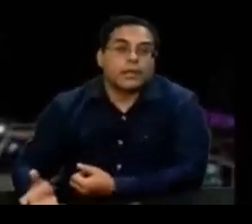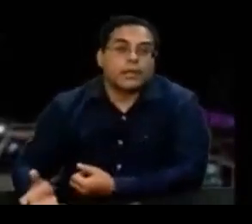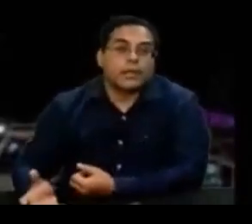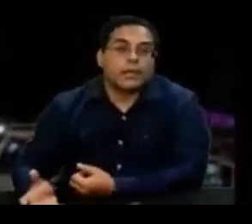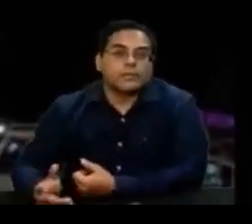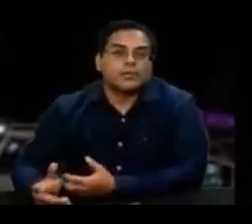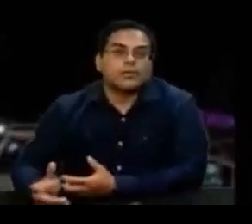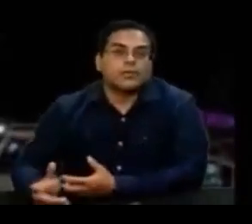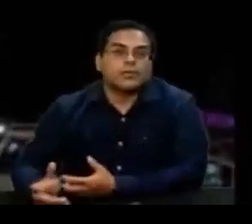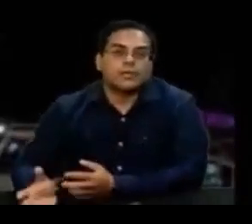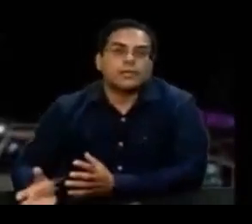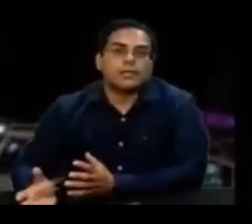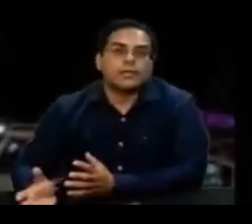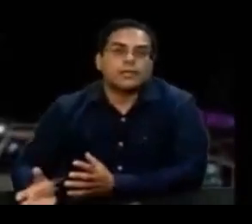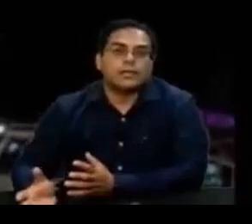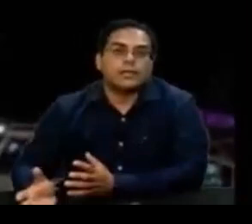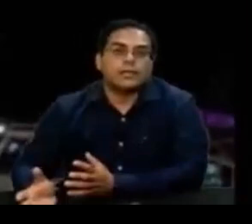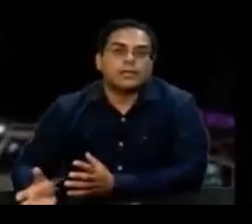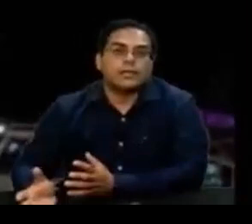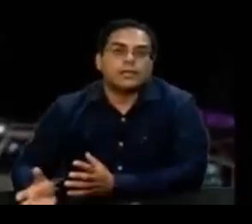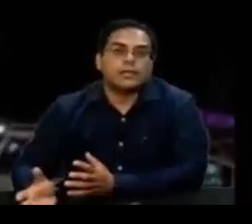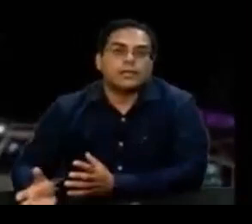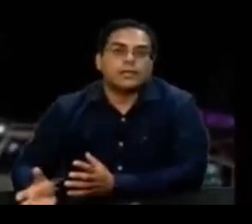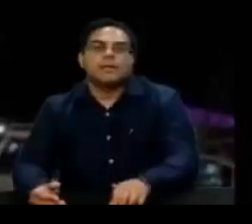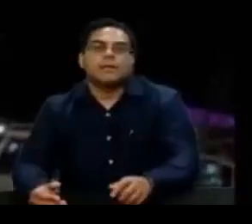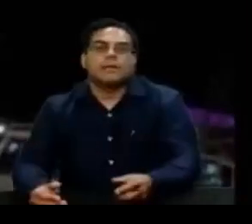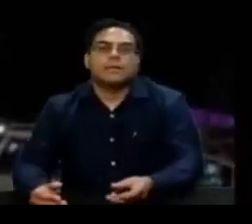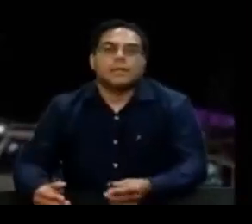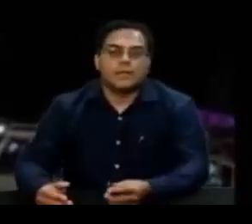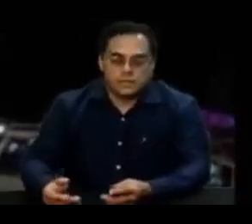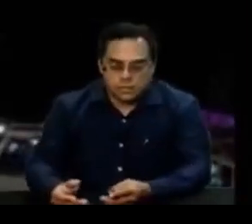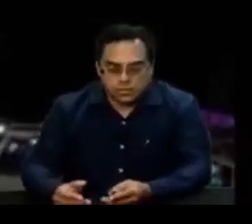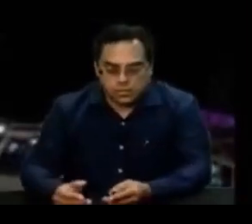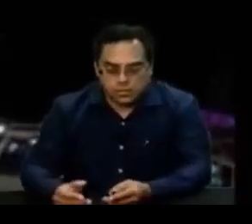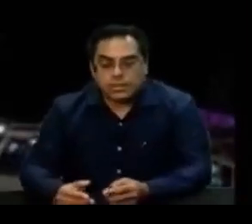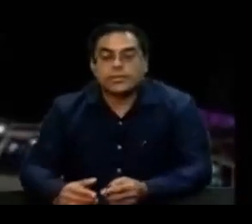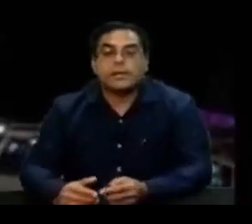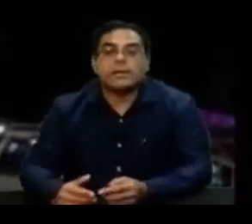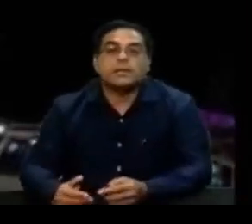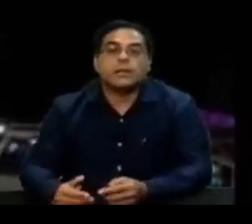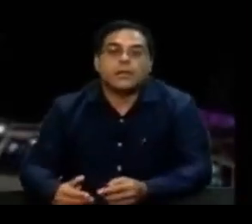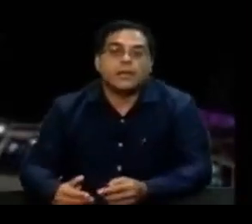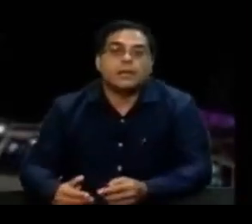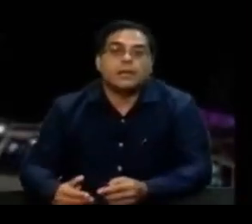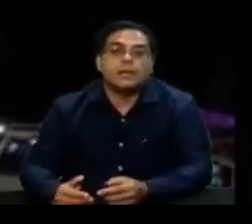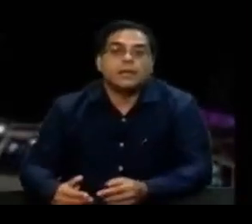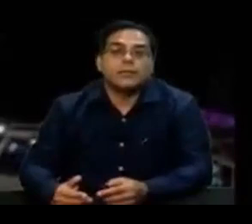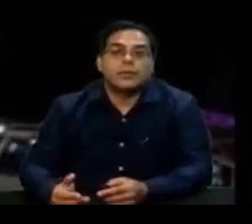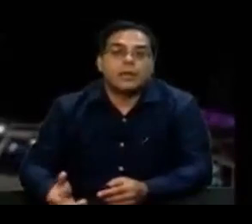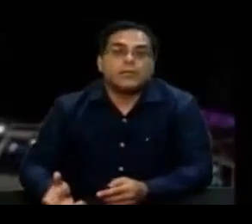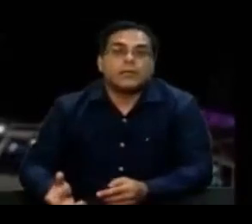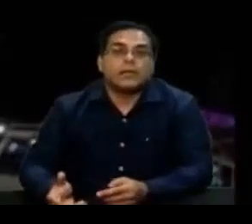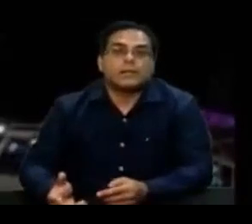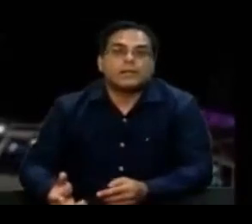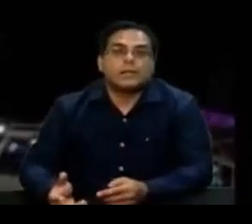tal, no es algo convencional. Se le quitó una cicatriz a ella y se hizo un abordaje también intraoral. ¿Por